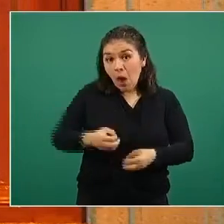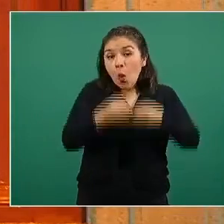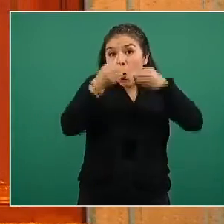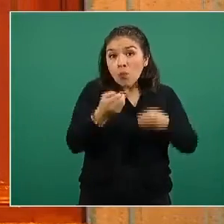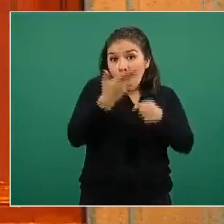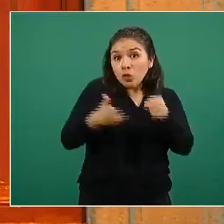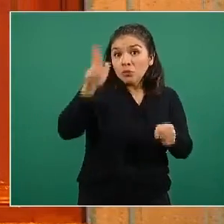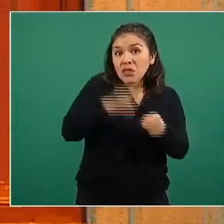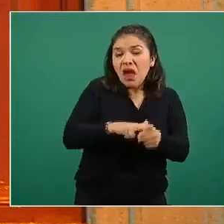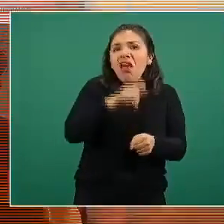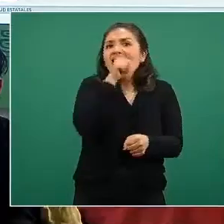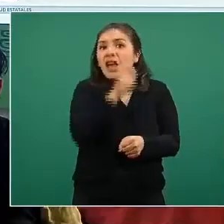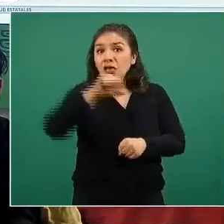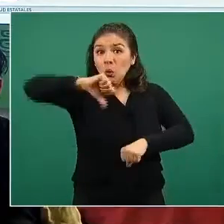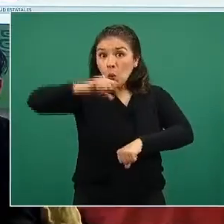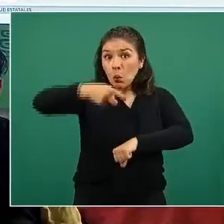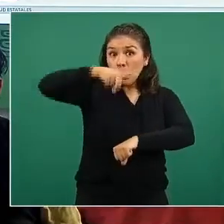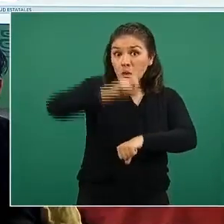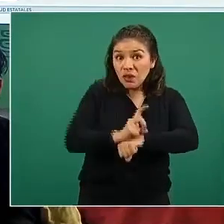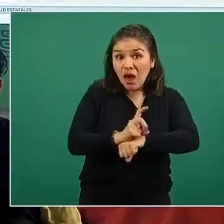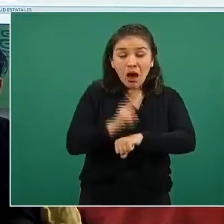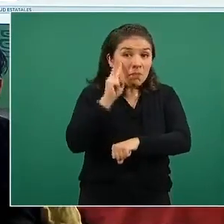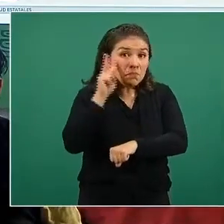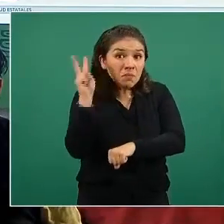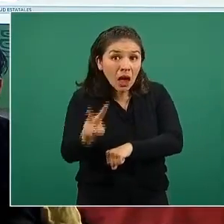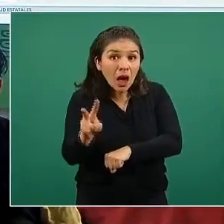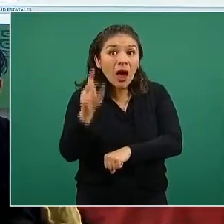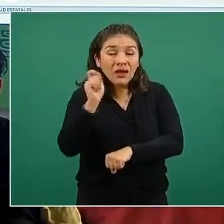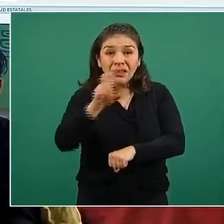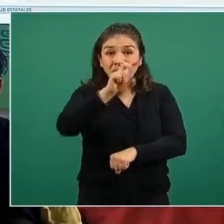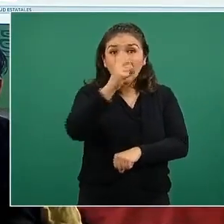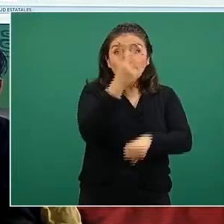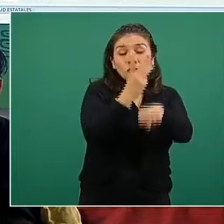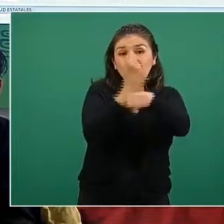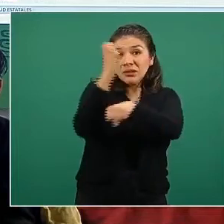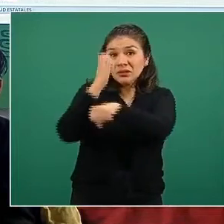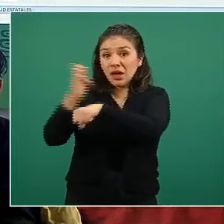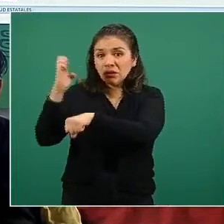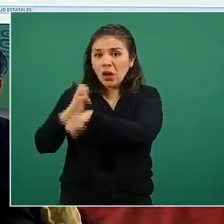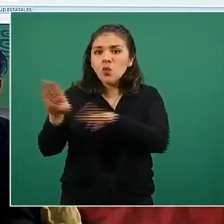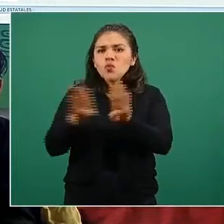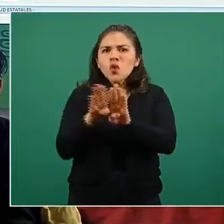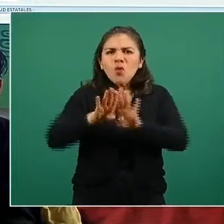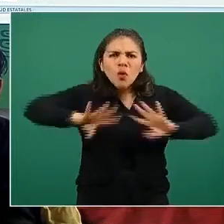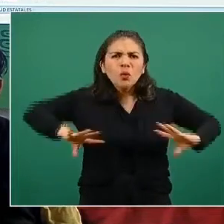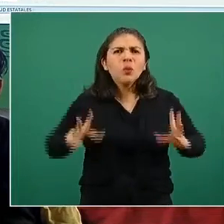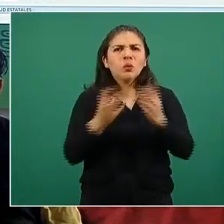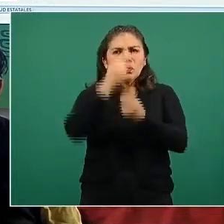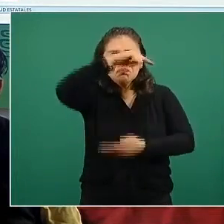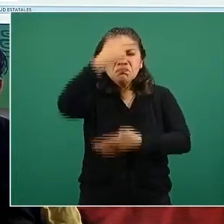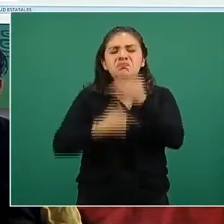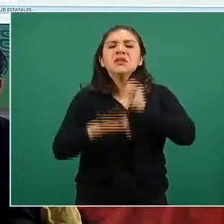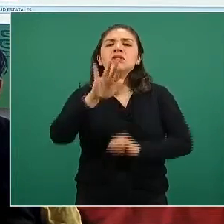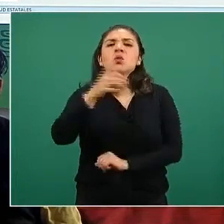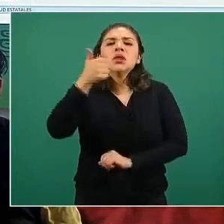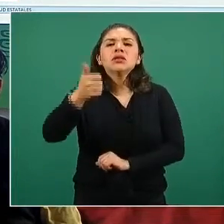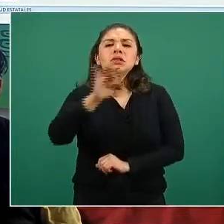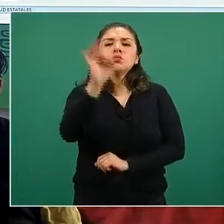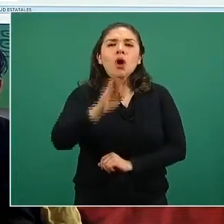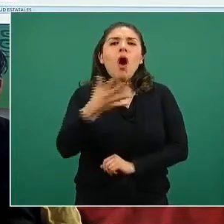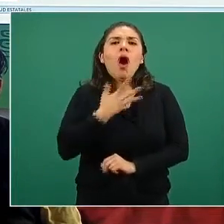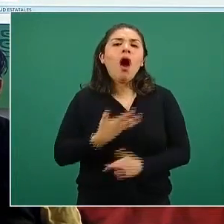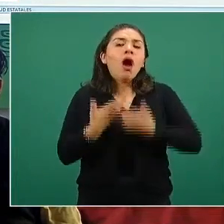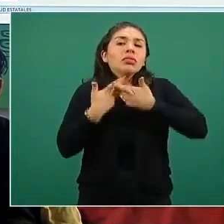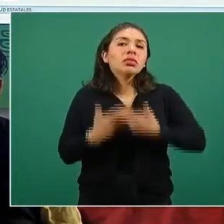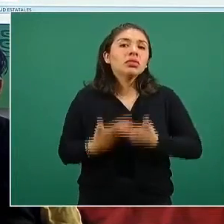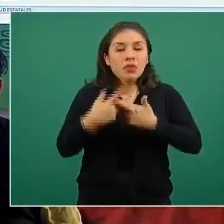ocupación nacional, que mediría lógicamente la ocupación en las 32 entidades y la media de estas, sería del 56% para